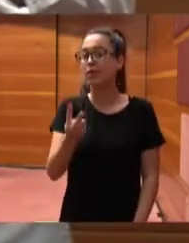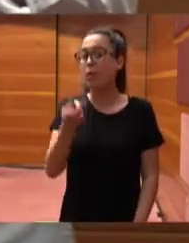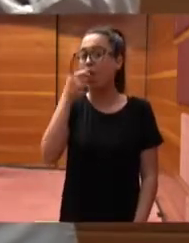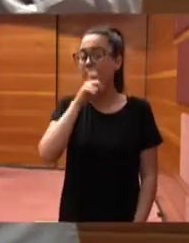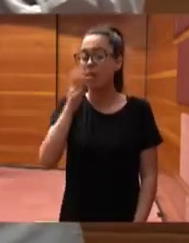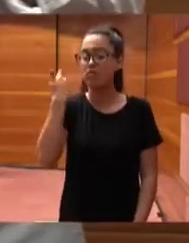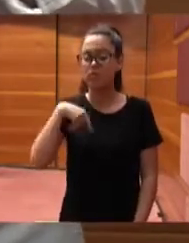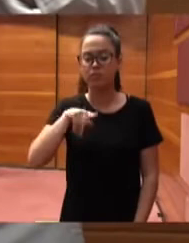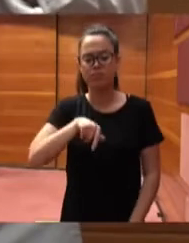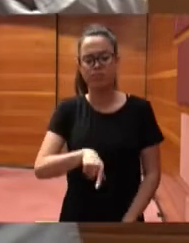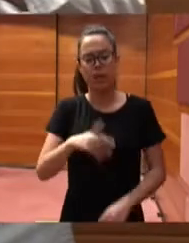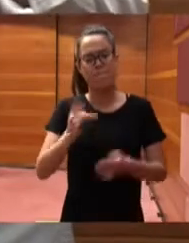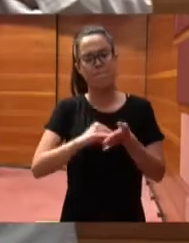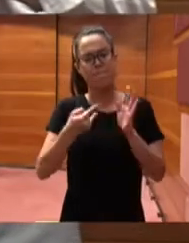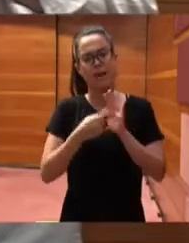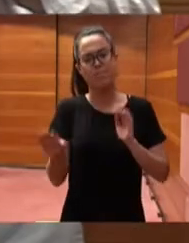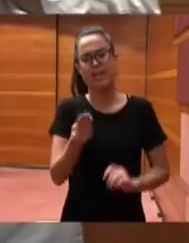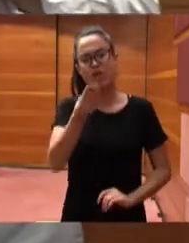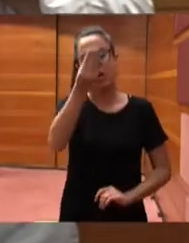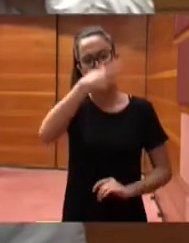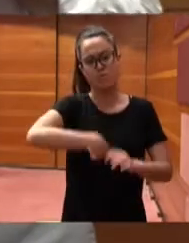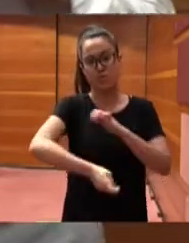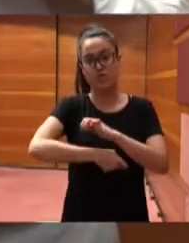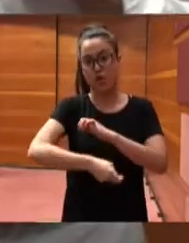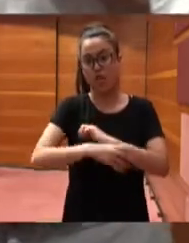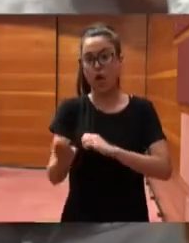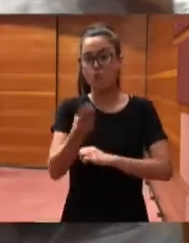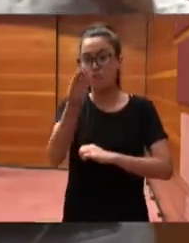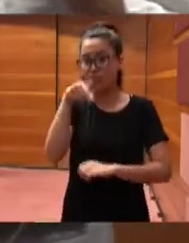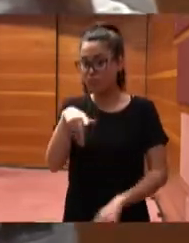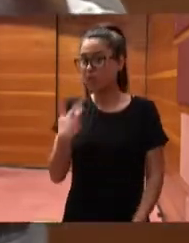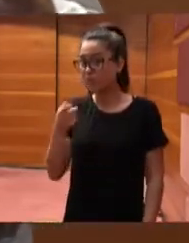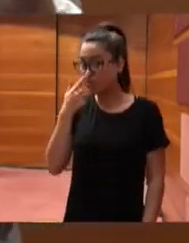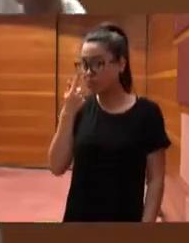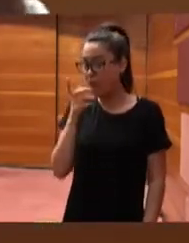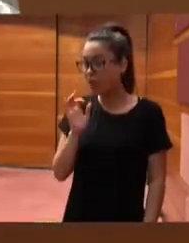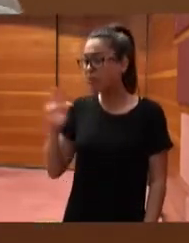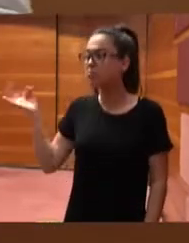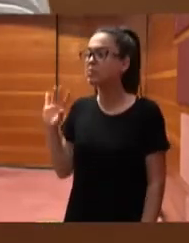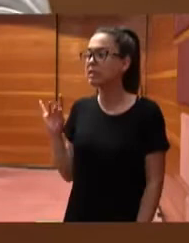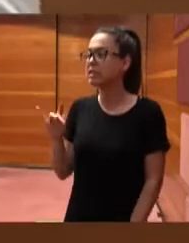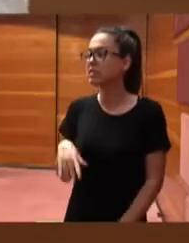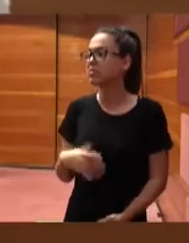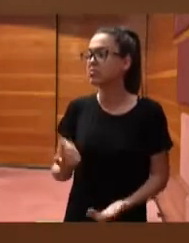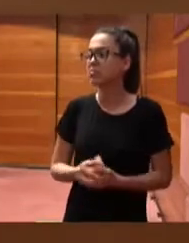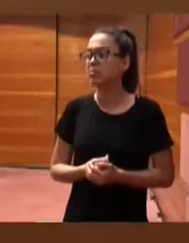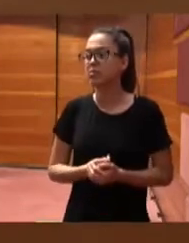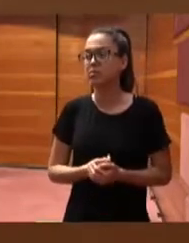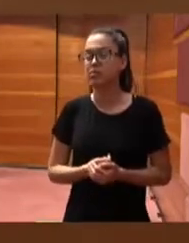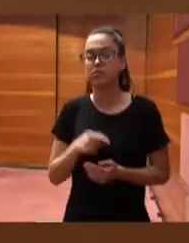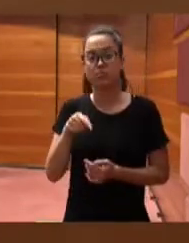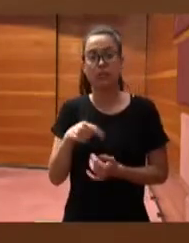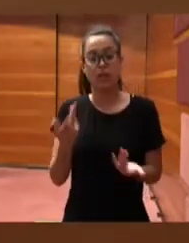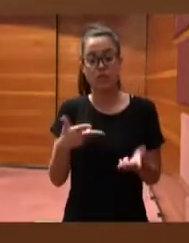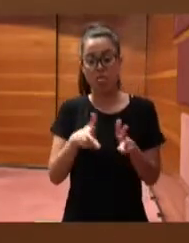el programa Mejorando Vitoria-Gasteiz o Vetus. ¿Te suena? Sí. Sí. Nos dice esa persona que es, bueno, un programa a través del cual la